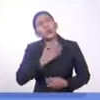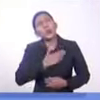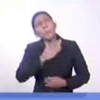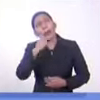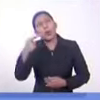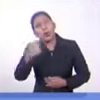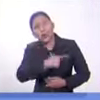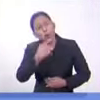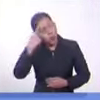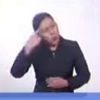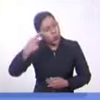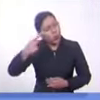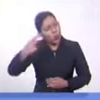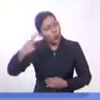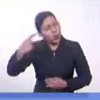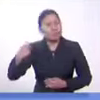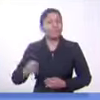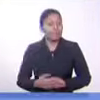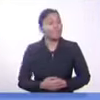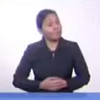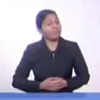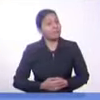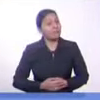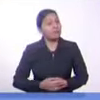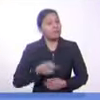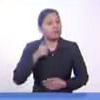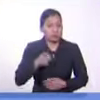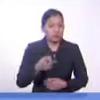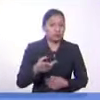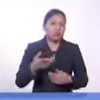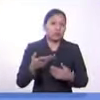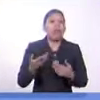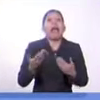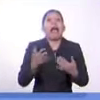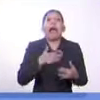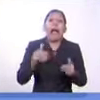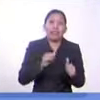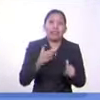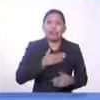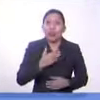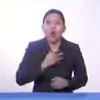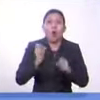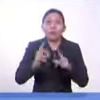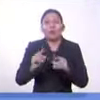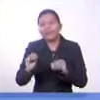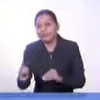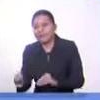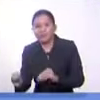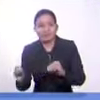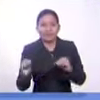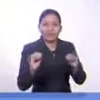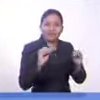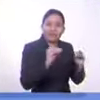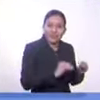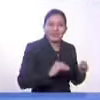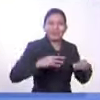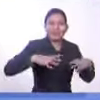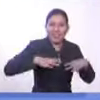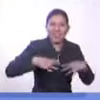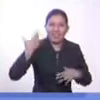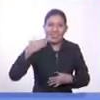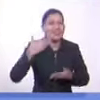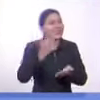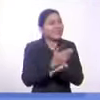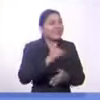recuerdan con mucho cariño y nostalgia. Por eso cuando tienen la posibilidad de salir, casi siempre vienen de vacaciones